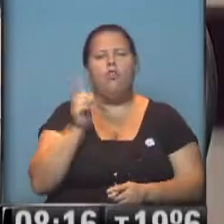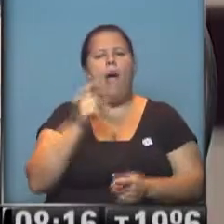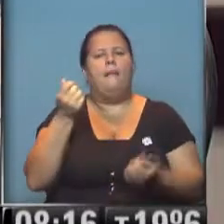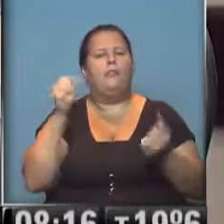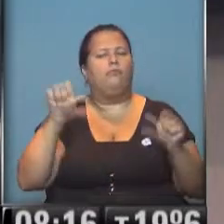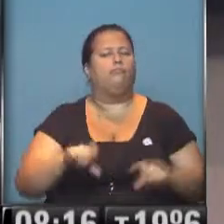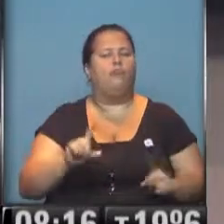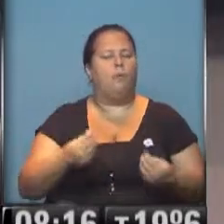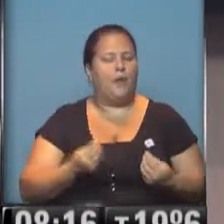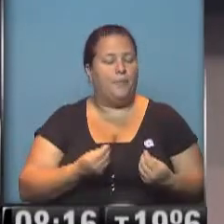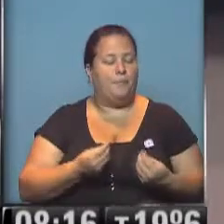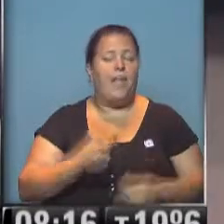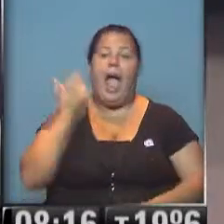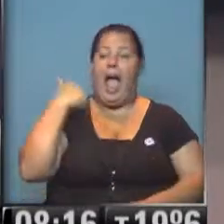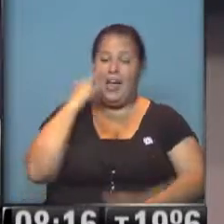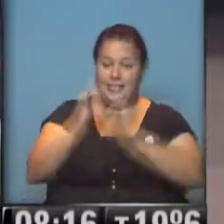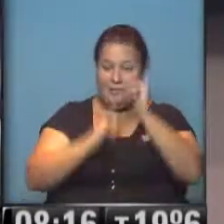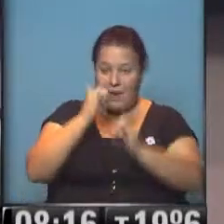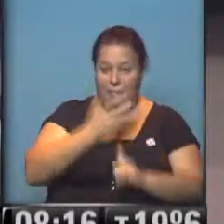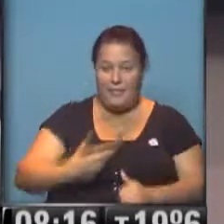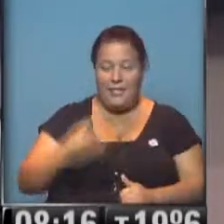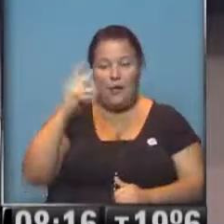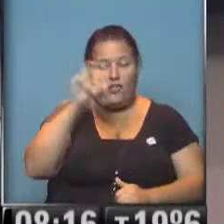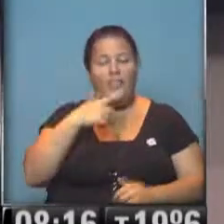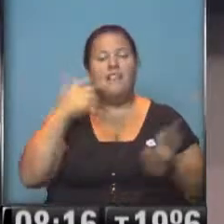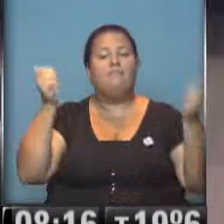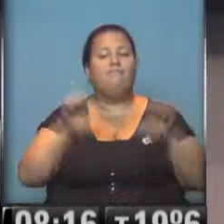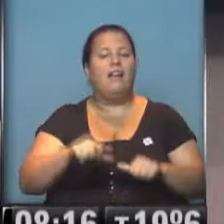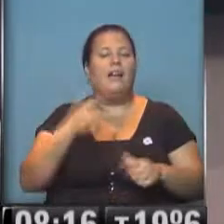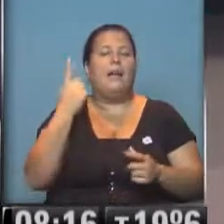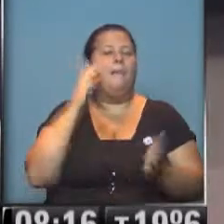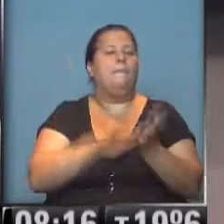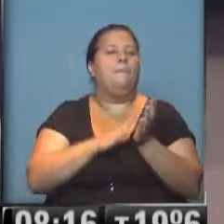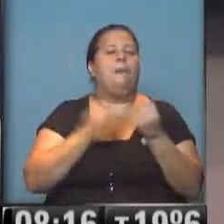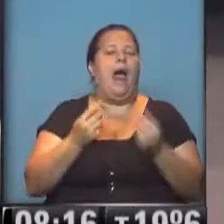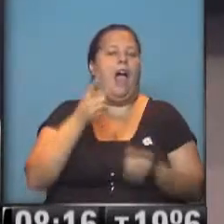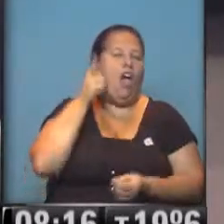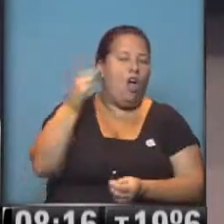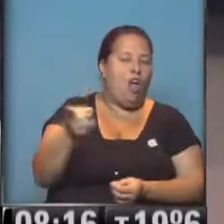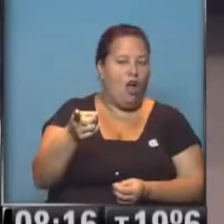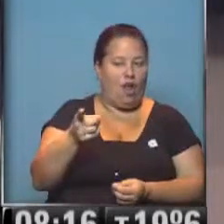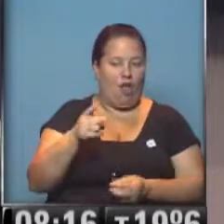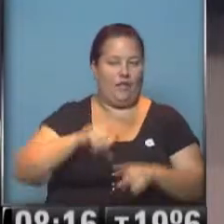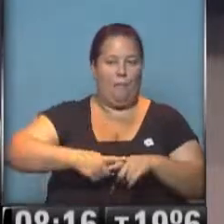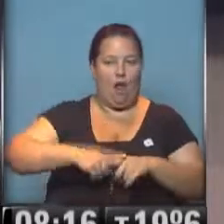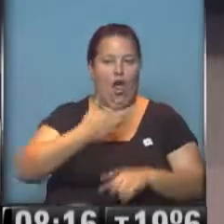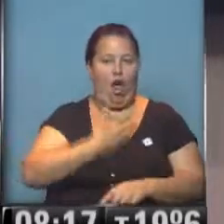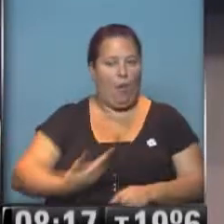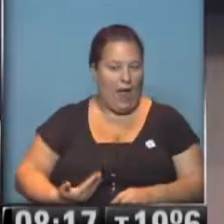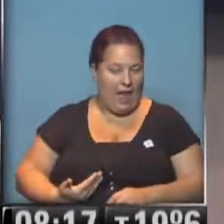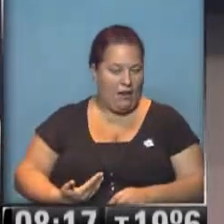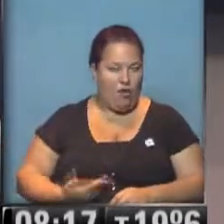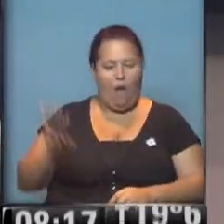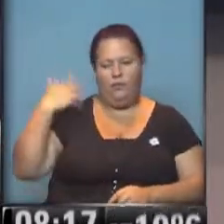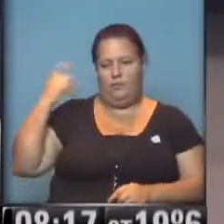devaluación lo que explicó el hermano de la devaluación era el argumento principal que tenía en contra contra la política del gobierno